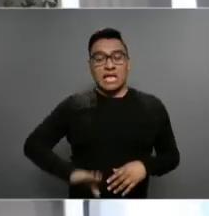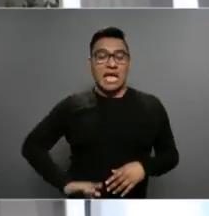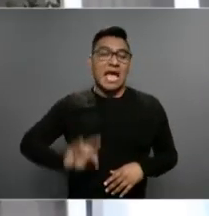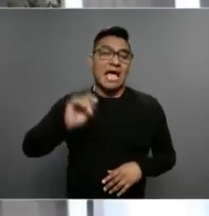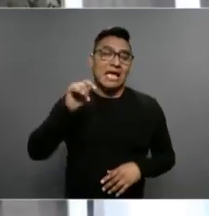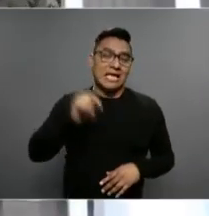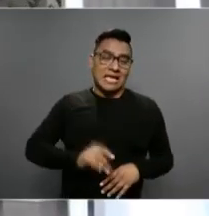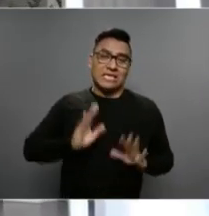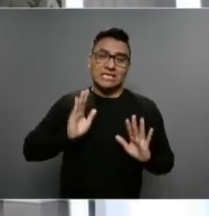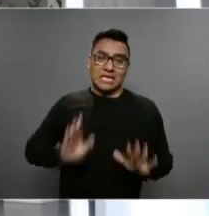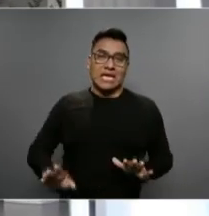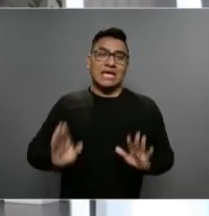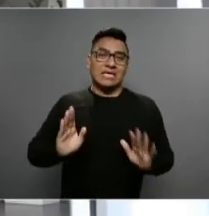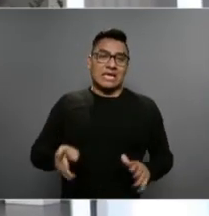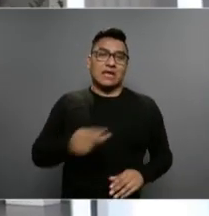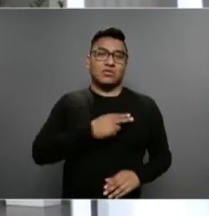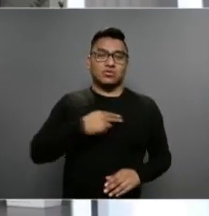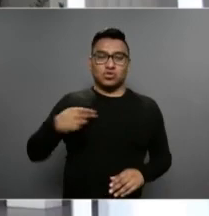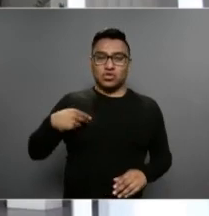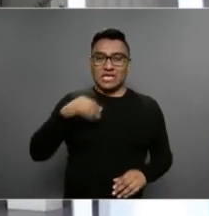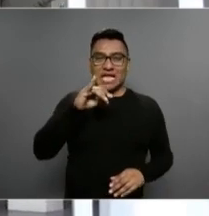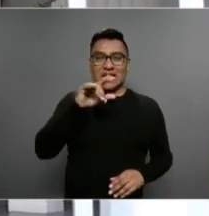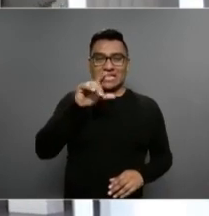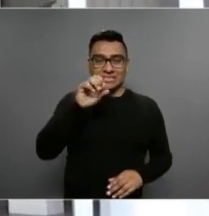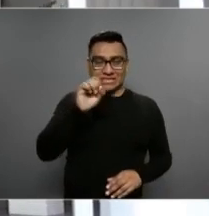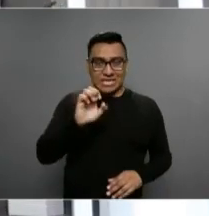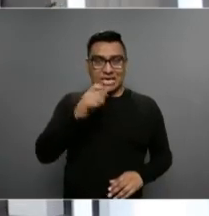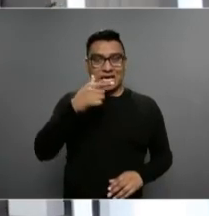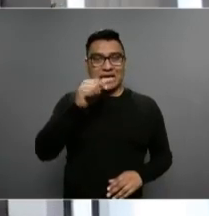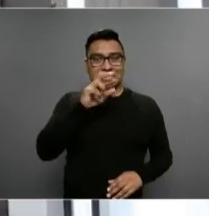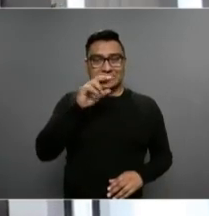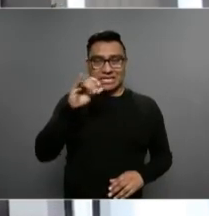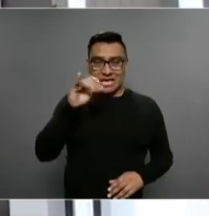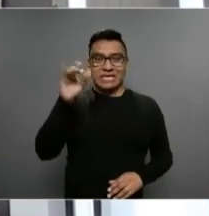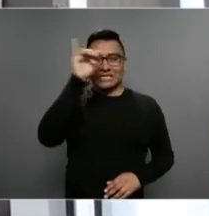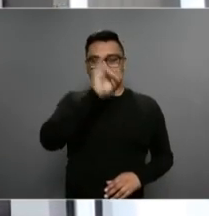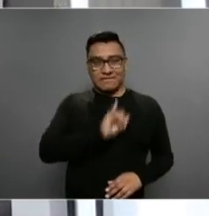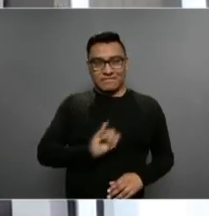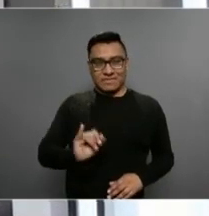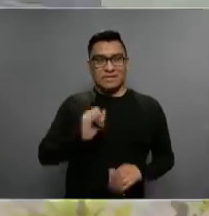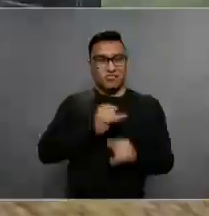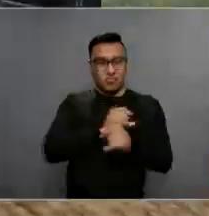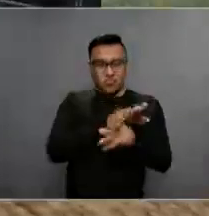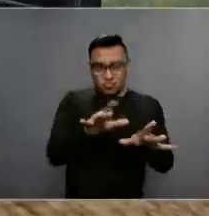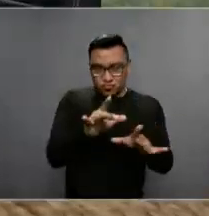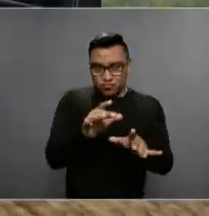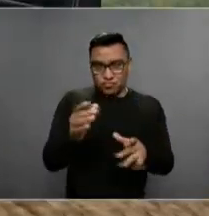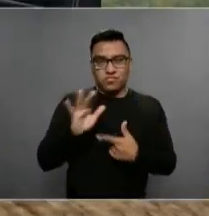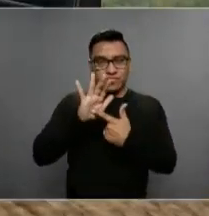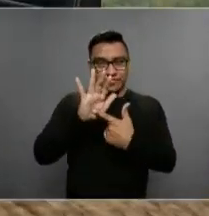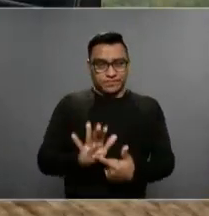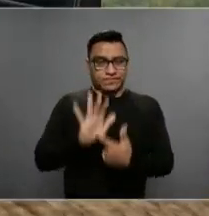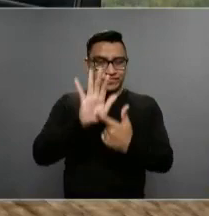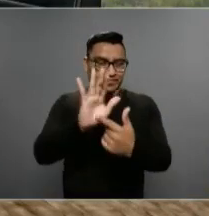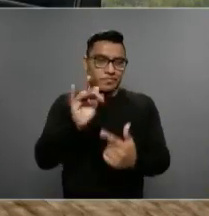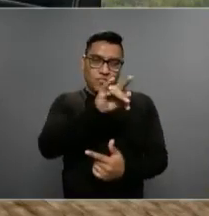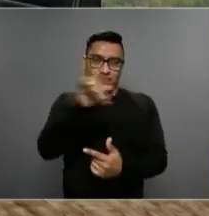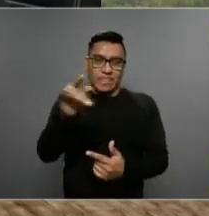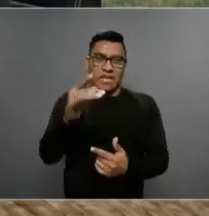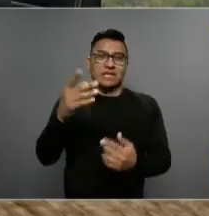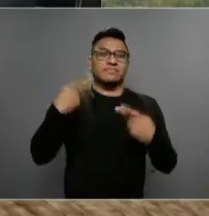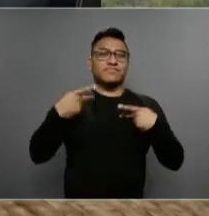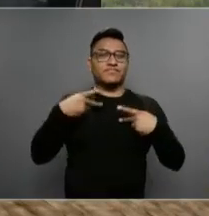aquí con nosotros a Ilse García, nuestra jefa de información, quien le va a dar a conocer a usted